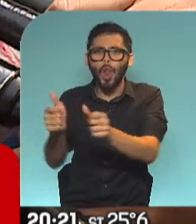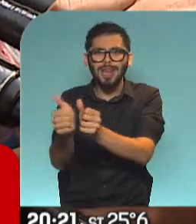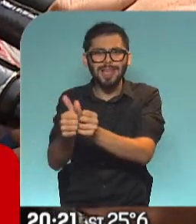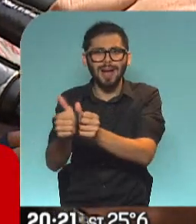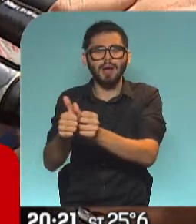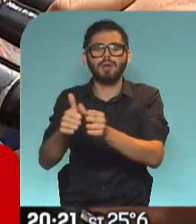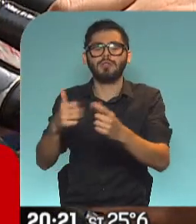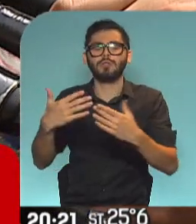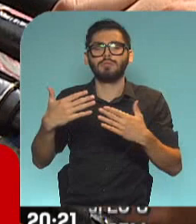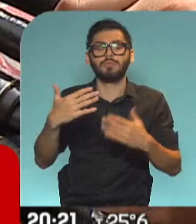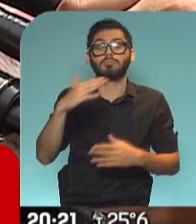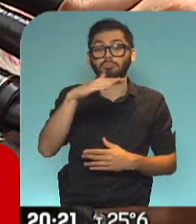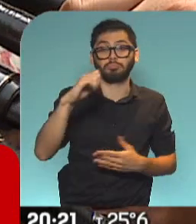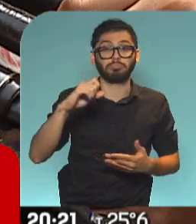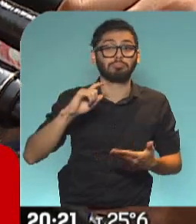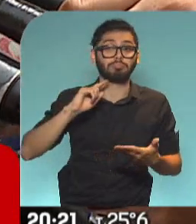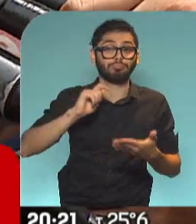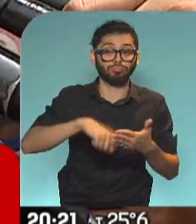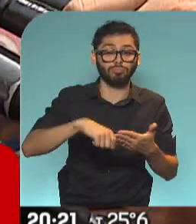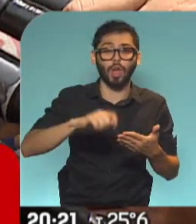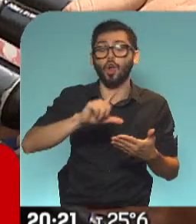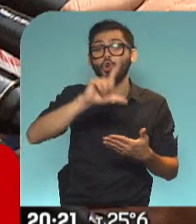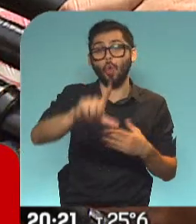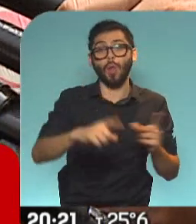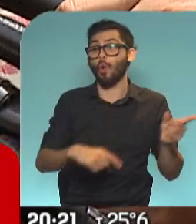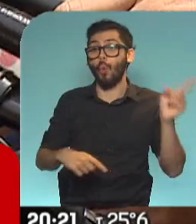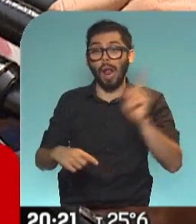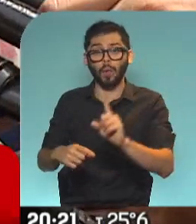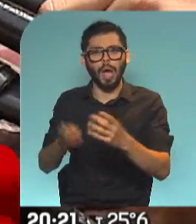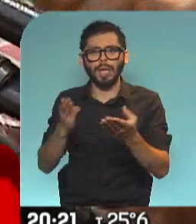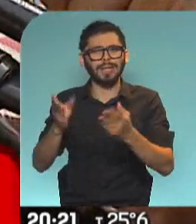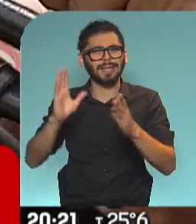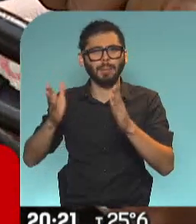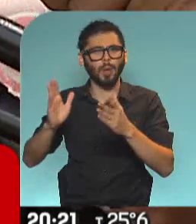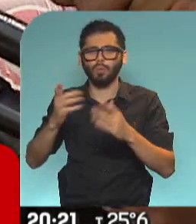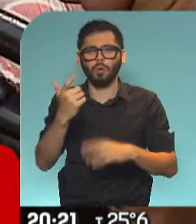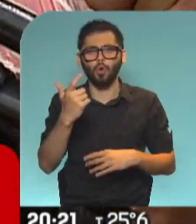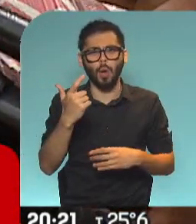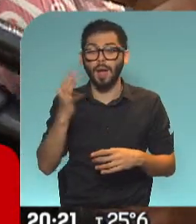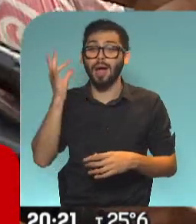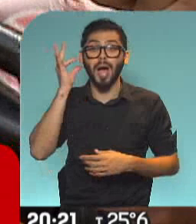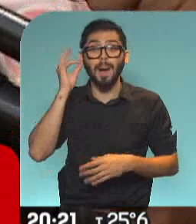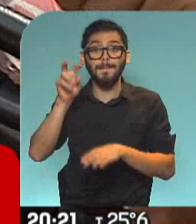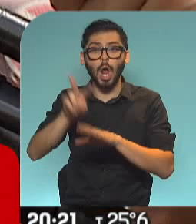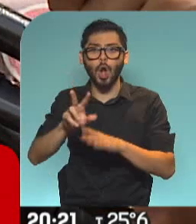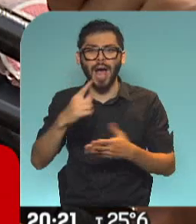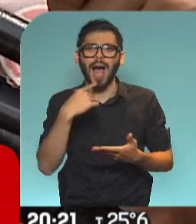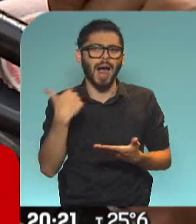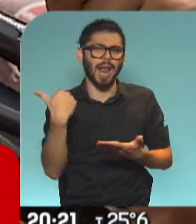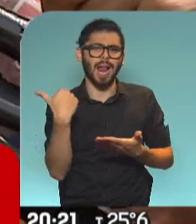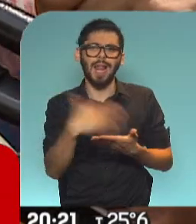eso, el lunes cuando volvió a trabajar, no estaban los asistentes terapéuticos, Maradona la echa a